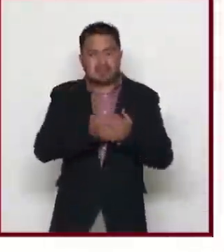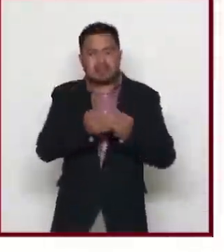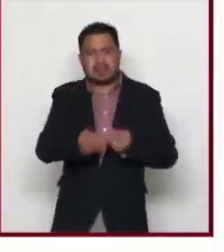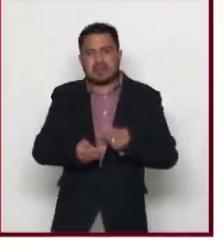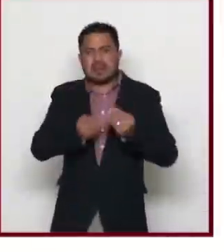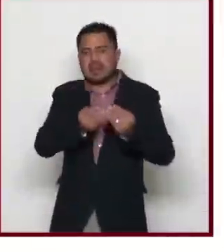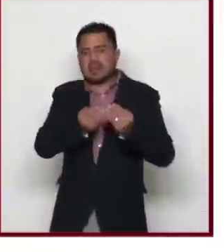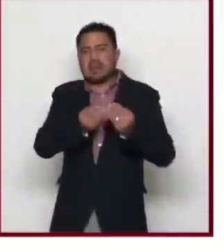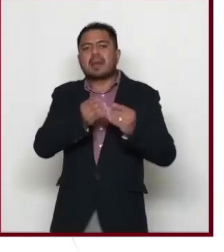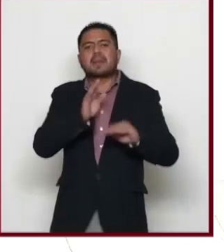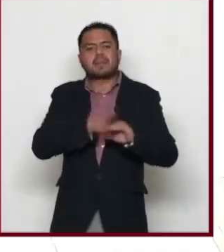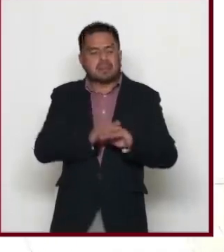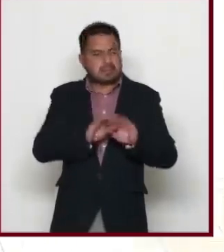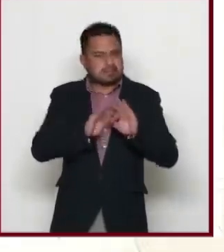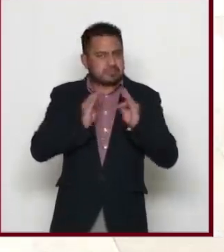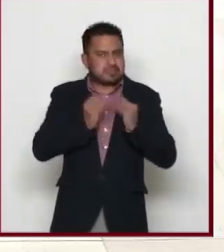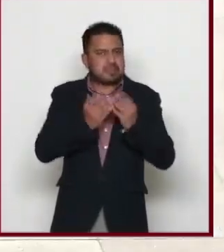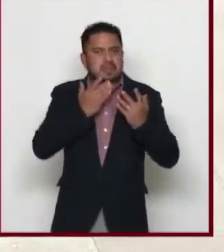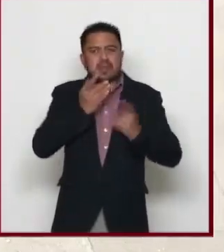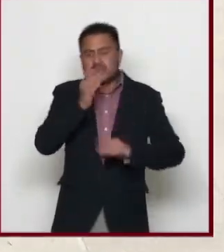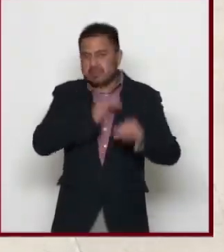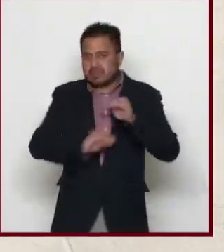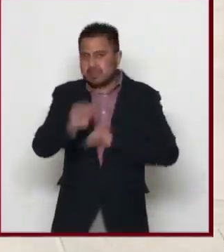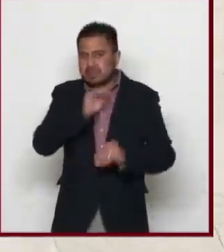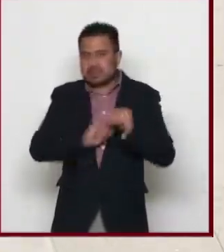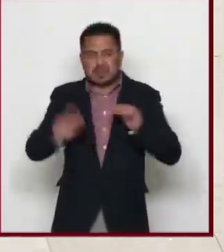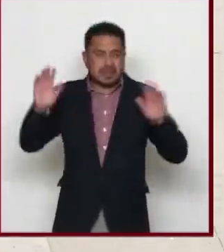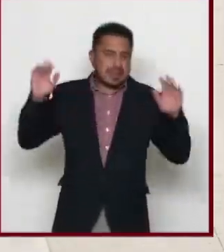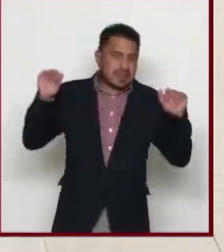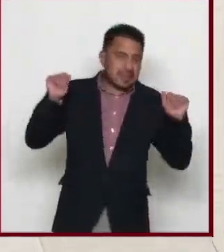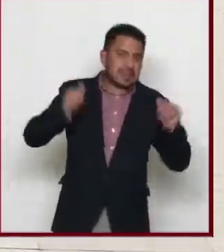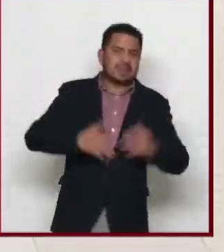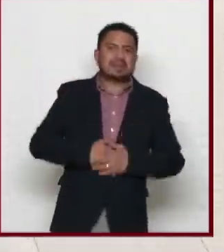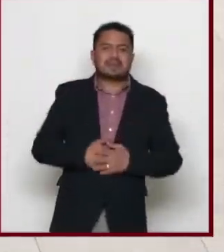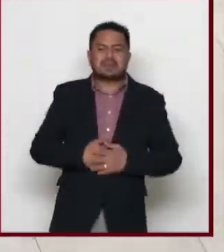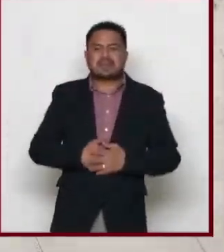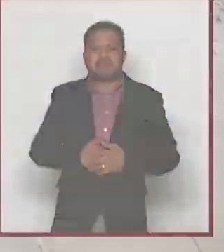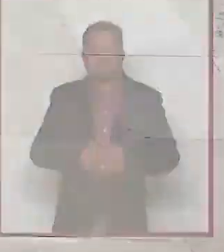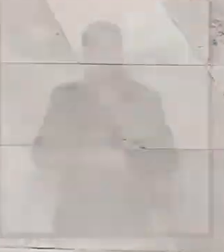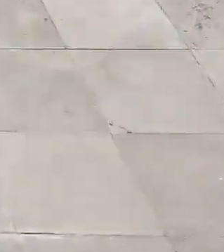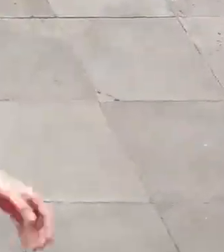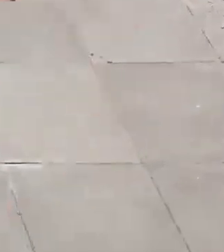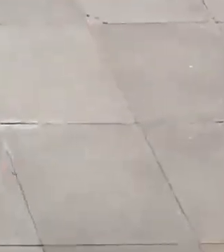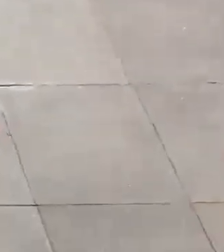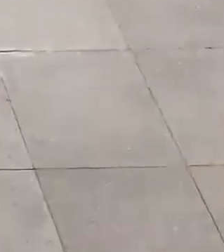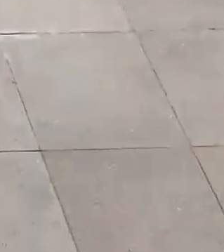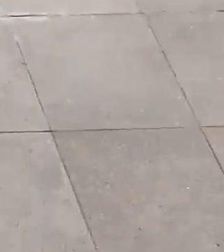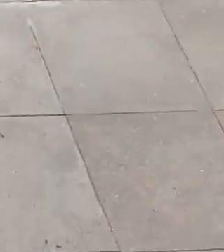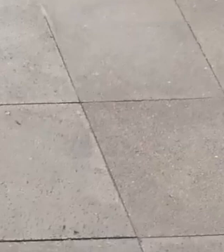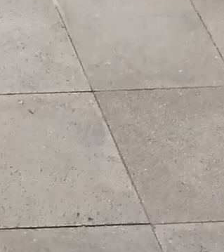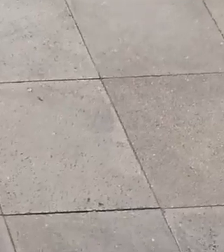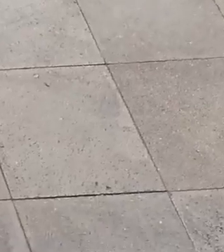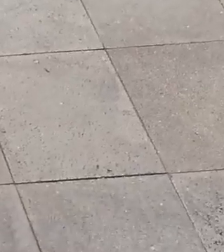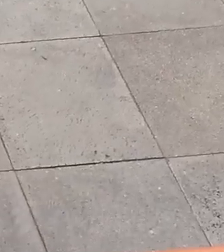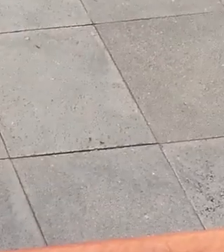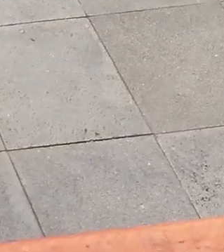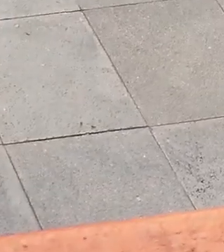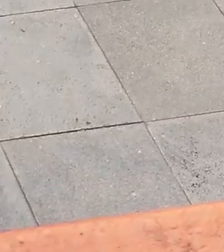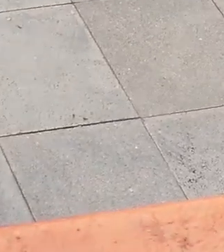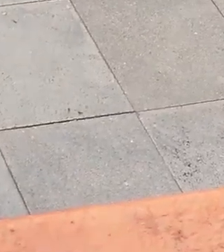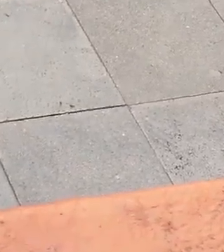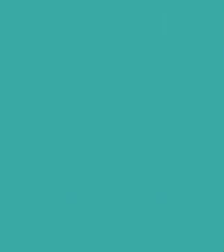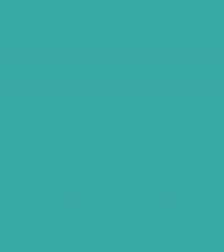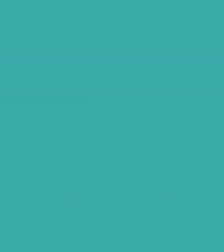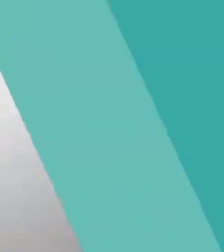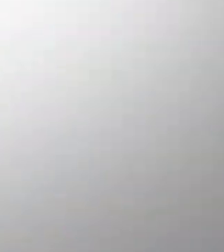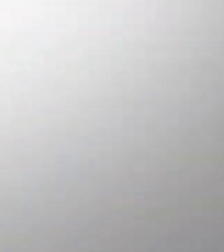próximo episodio. Los dejamos en muy buenas manos. Manténganse en forma. Muévanse. Adiós. ¡Adiós!